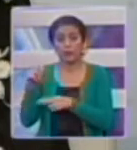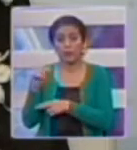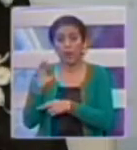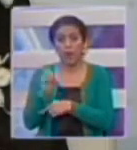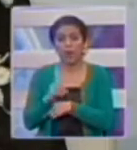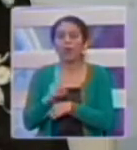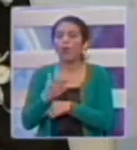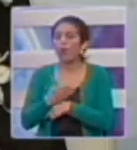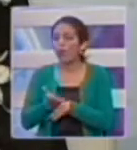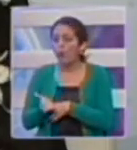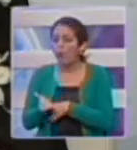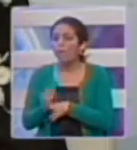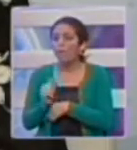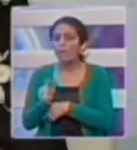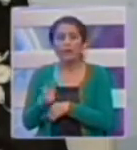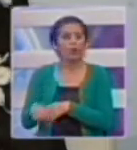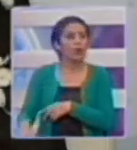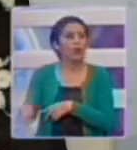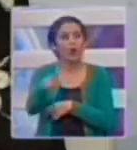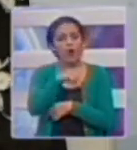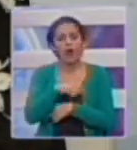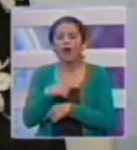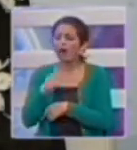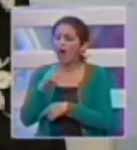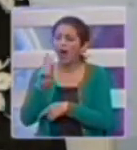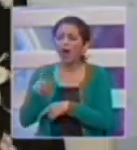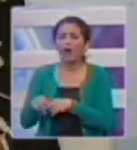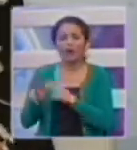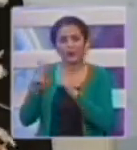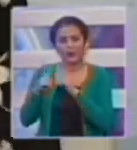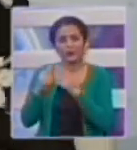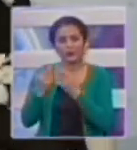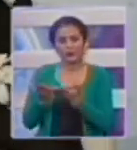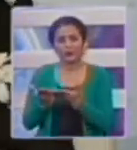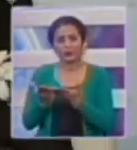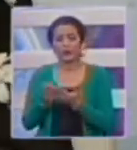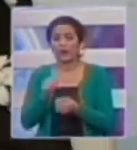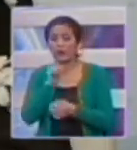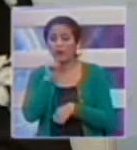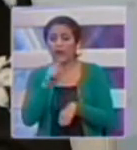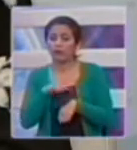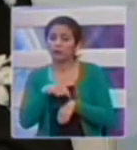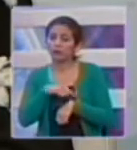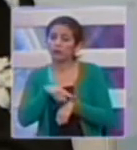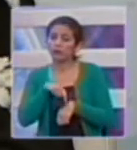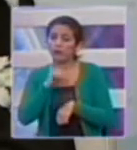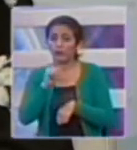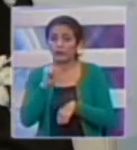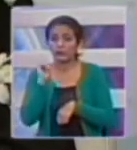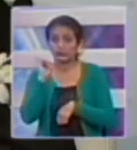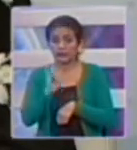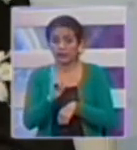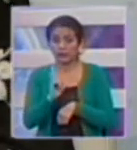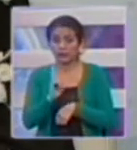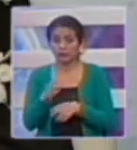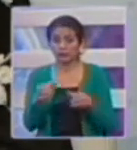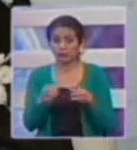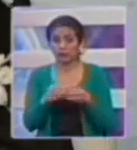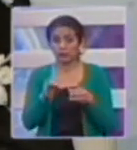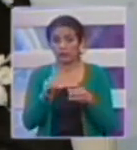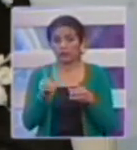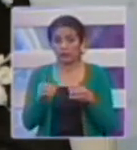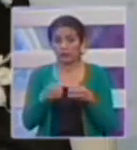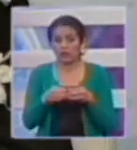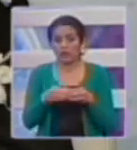está considerando, efectivamente, y faltan ya pocas horas. El sábado la izquierda democrática tomará una decisión en su